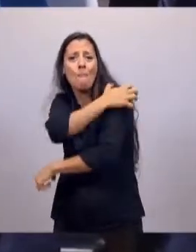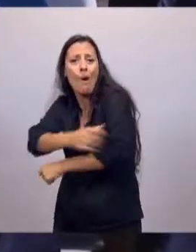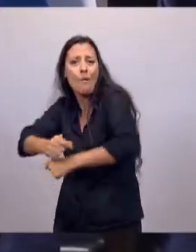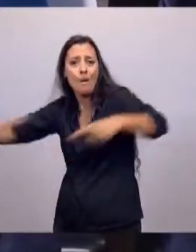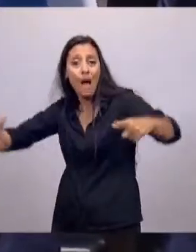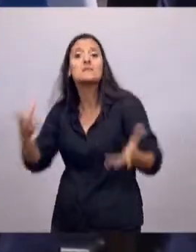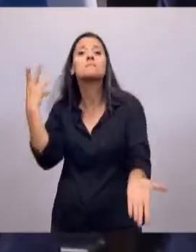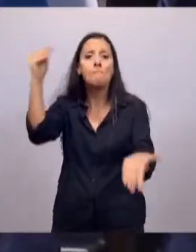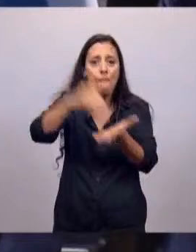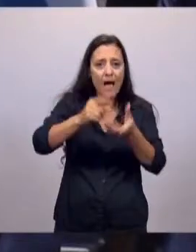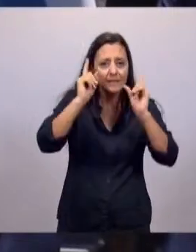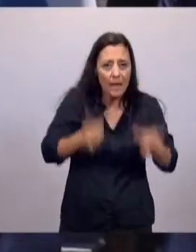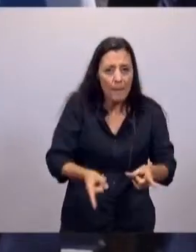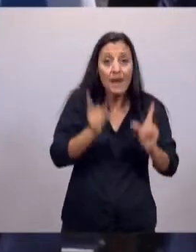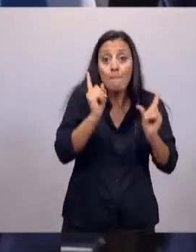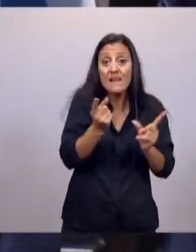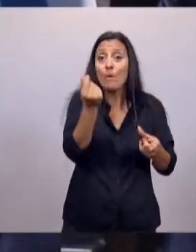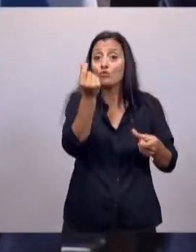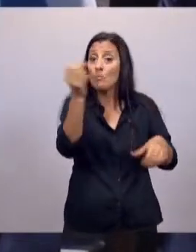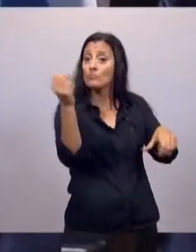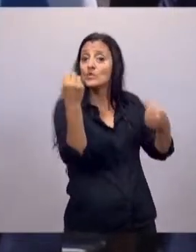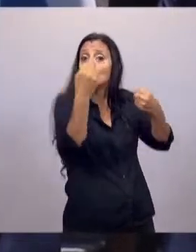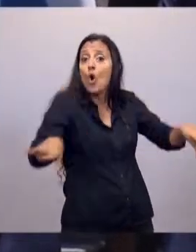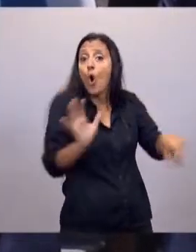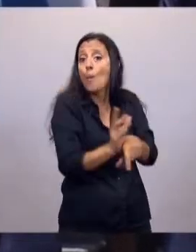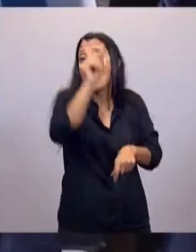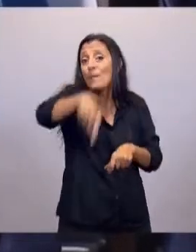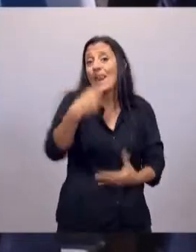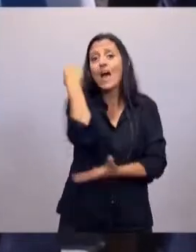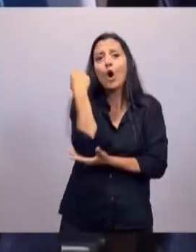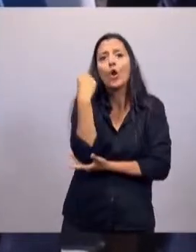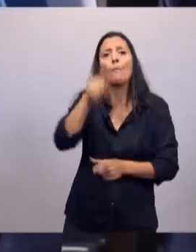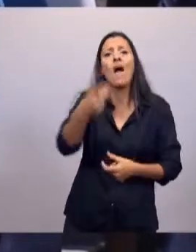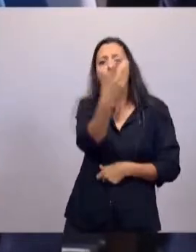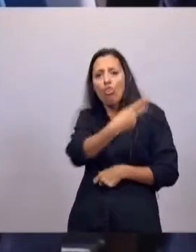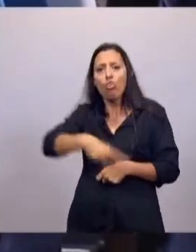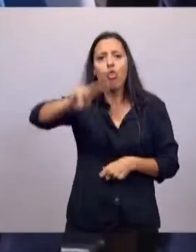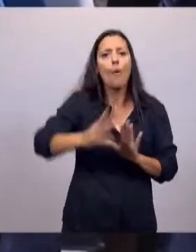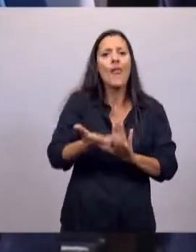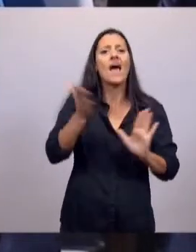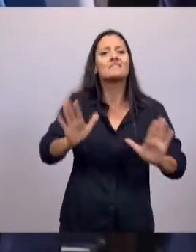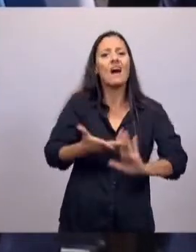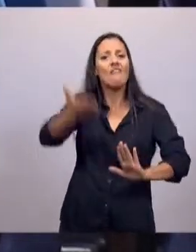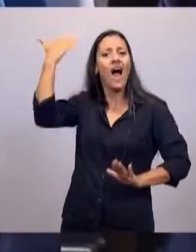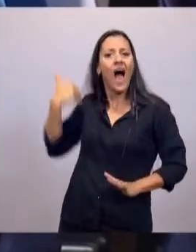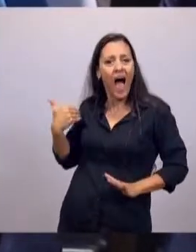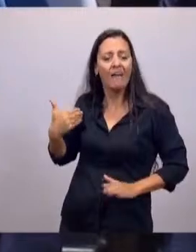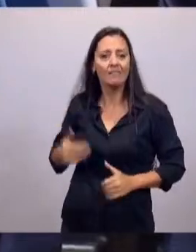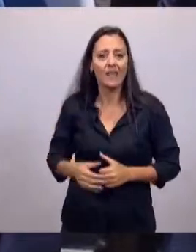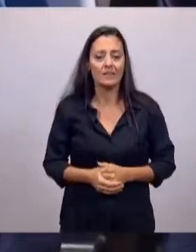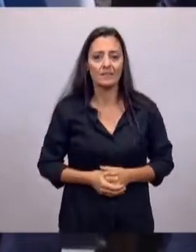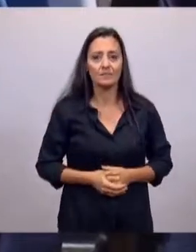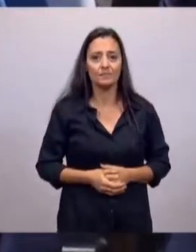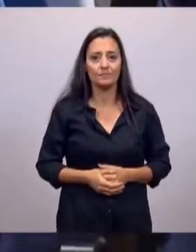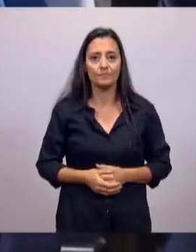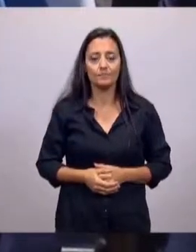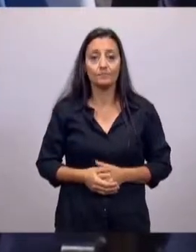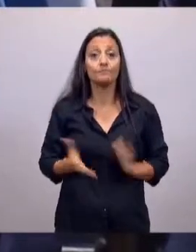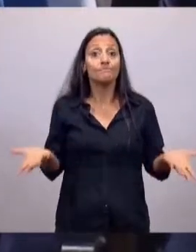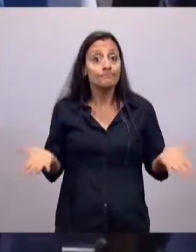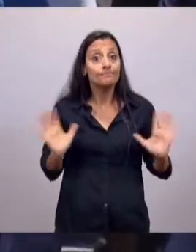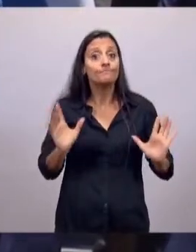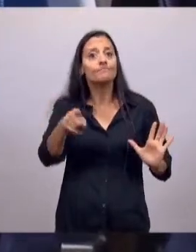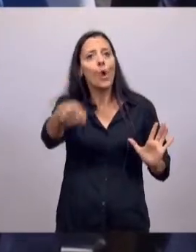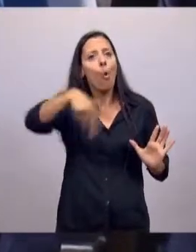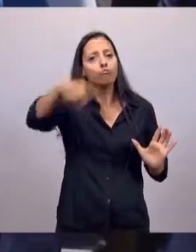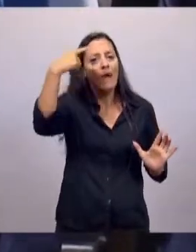que además el sobrante de dinero en la economía hoy es el doble que había en la previa del Rodrigazo. Para tener